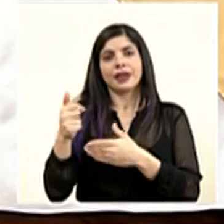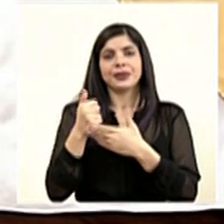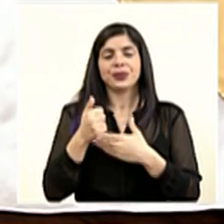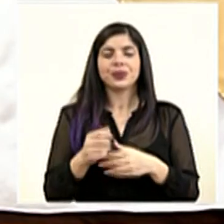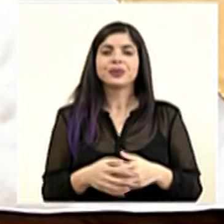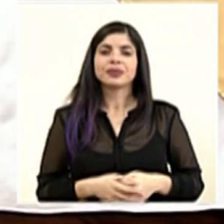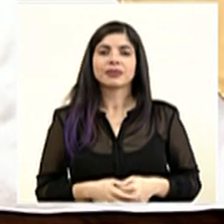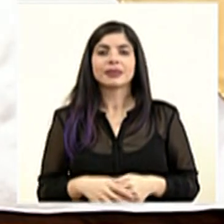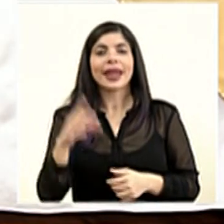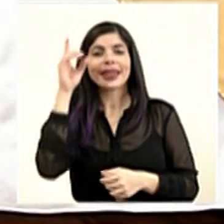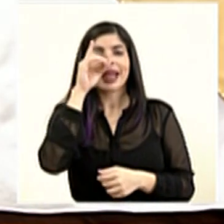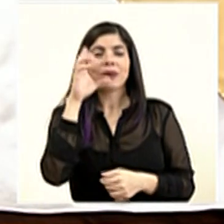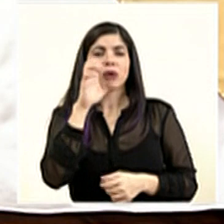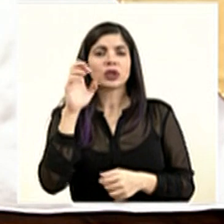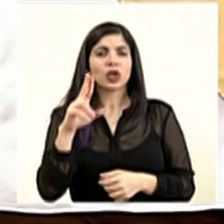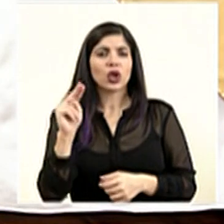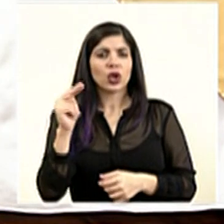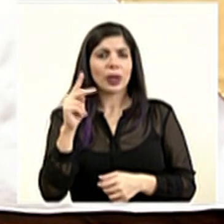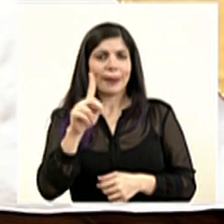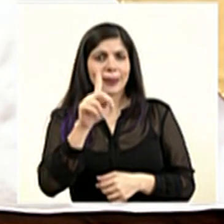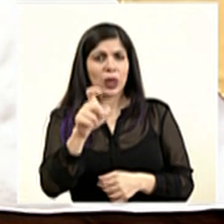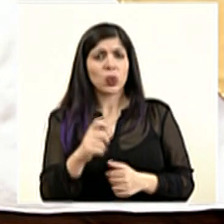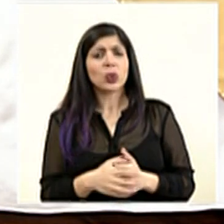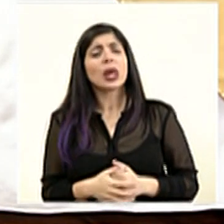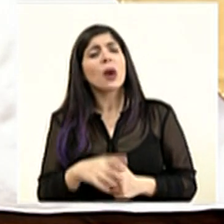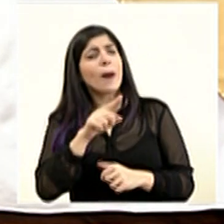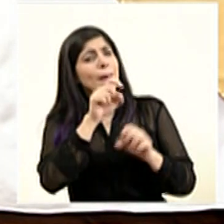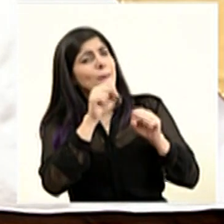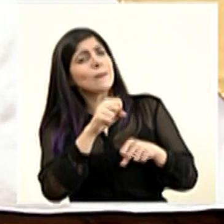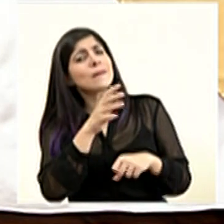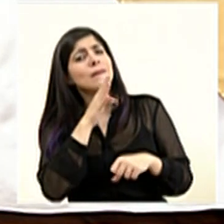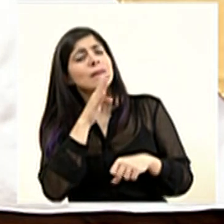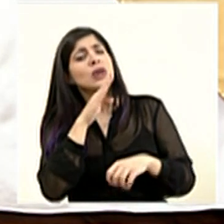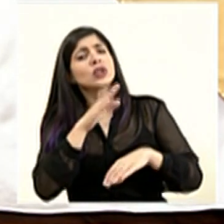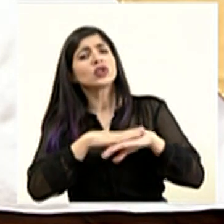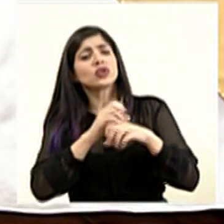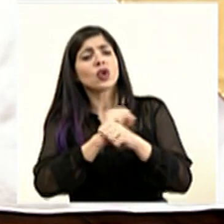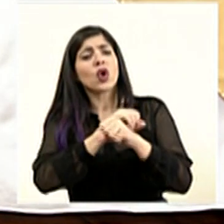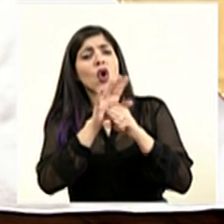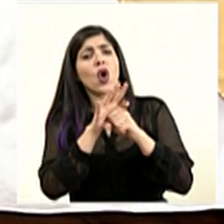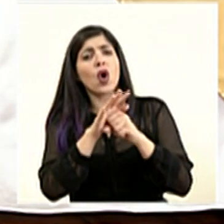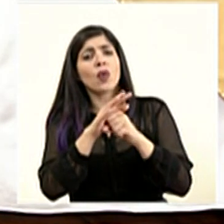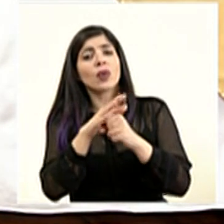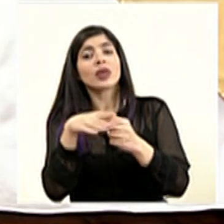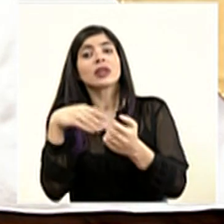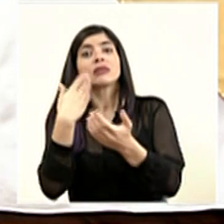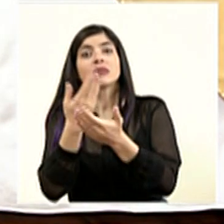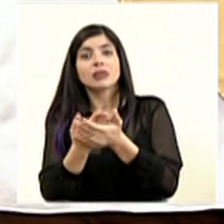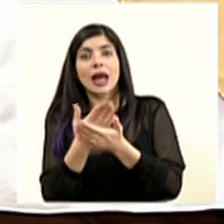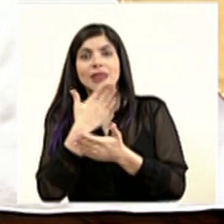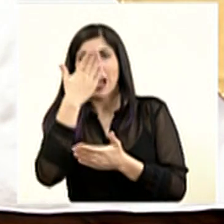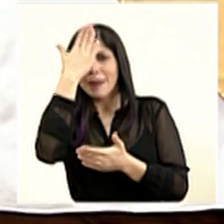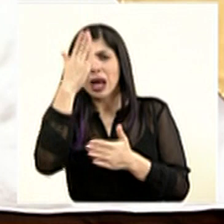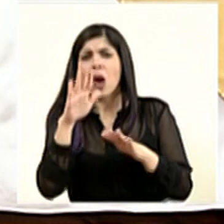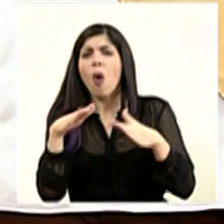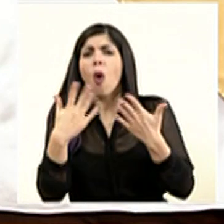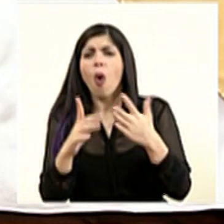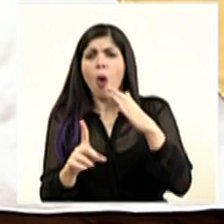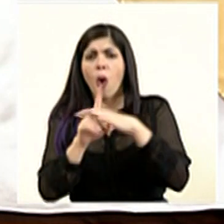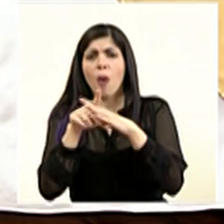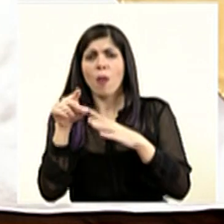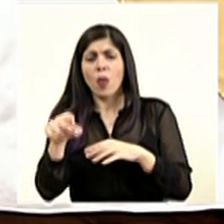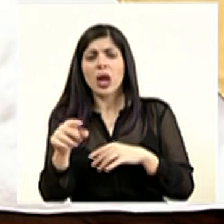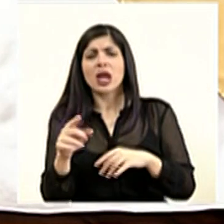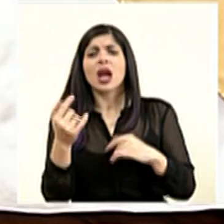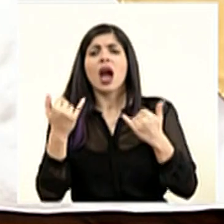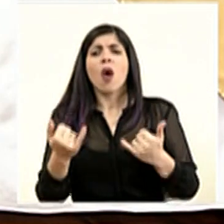Don Daniel, Costa Rica Noticias consulta, ¿podría hablar sobre la llegada del COVID-19 a Talamanca, cómo llegó a la zona y cuál será